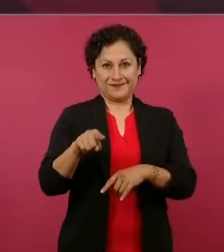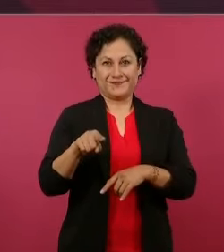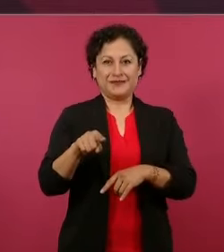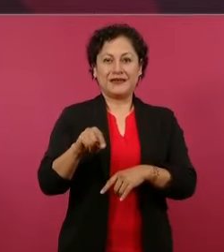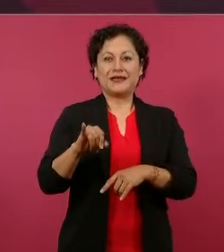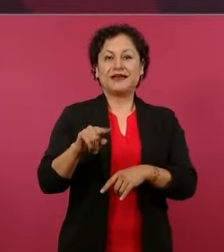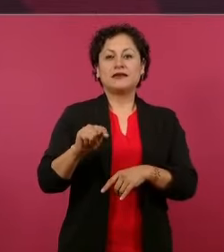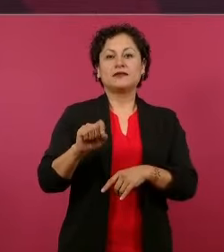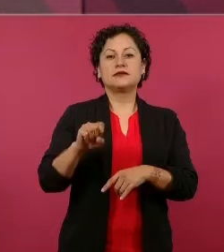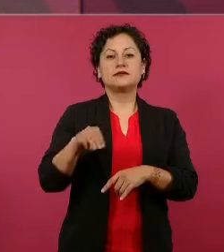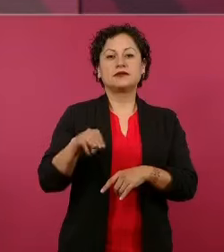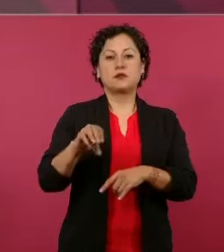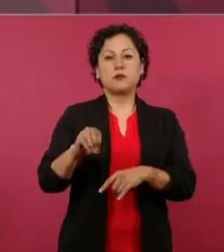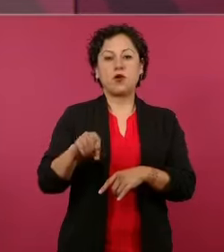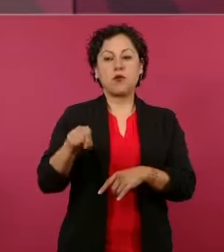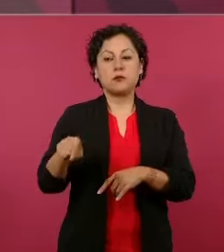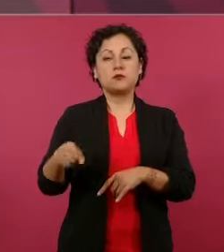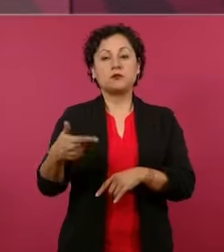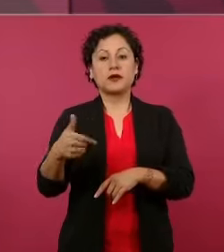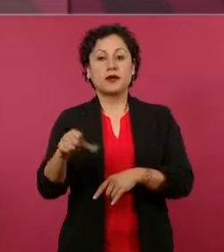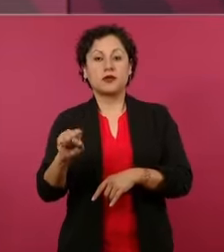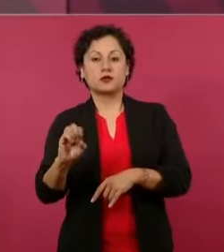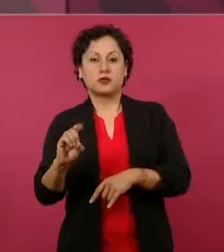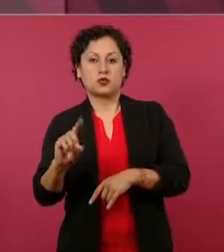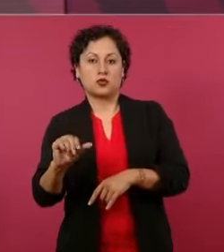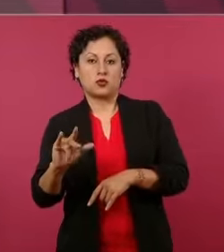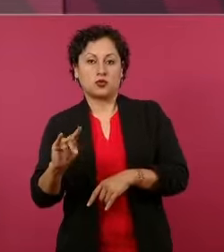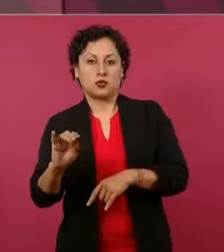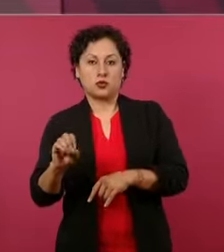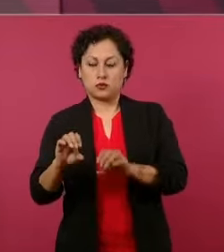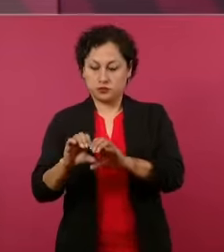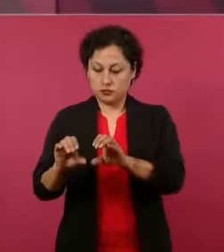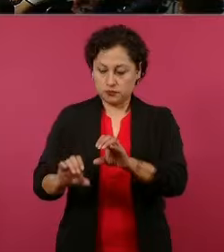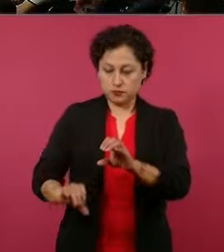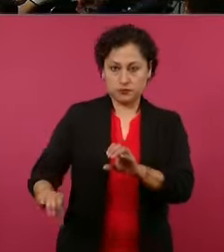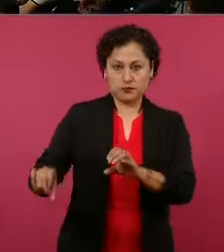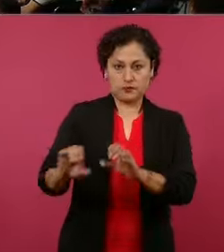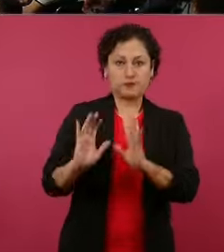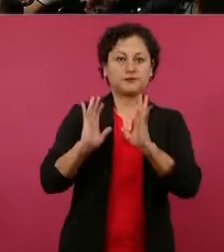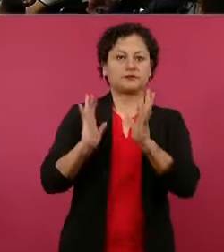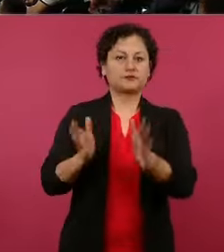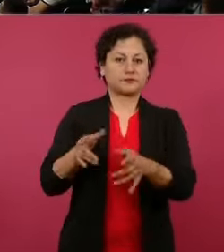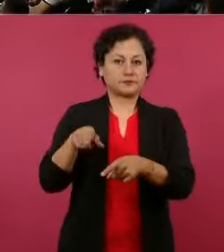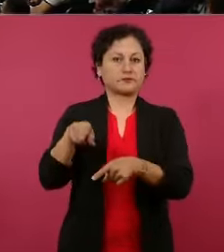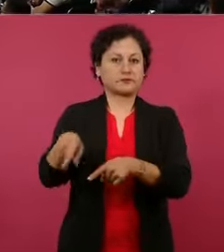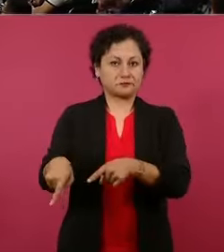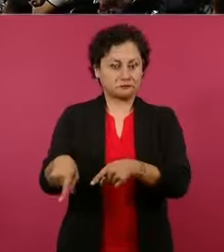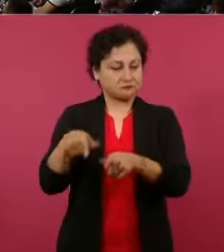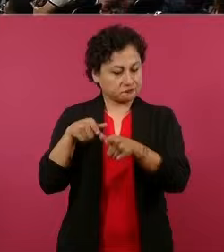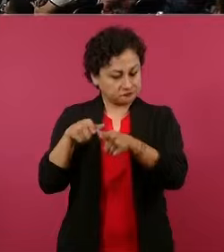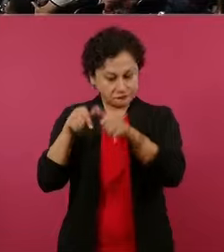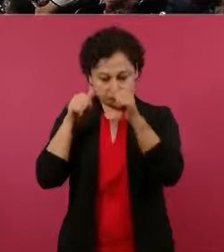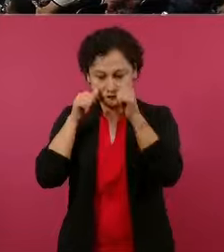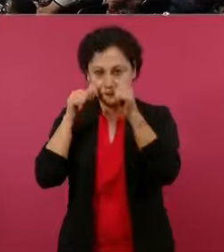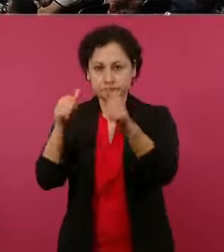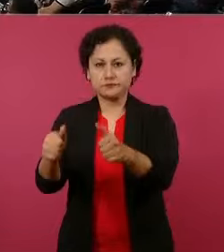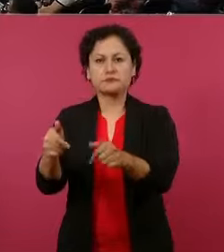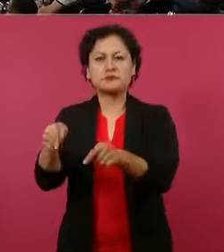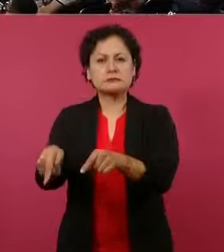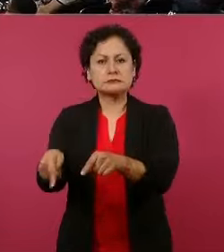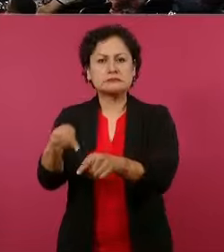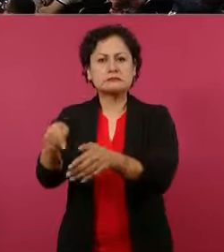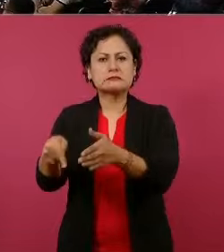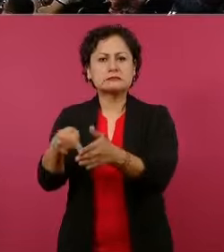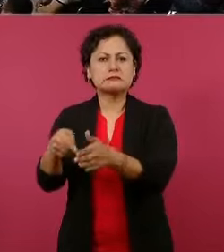ismo ya está en proceso ya existía eh